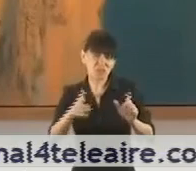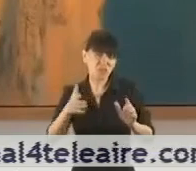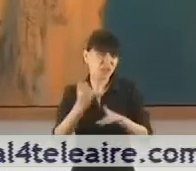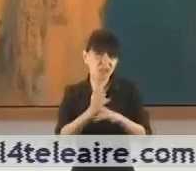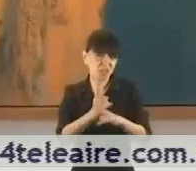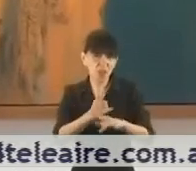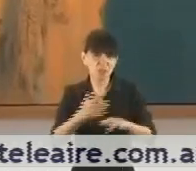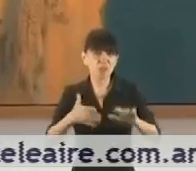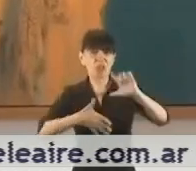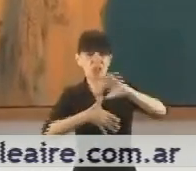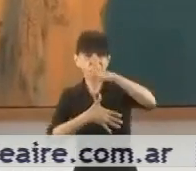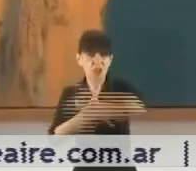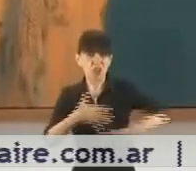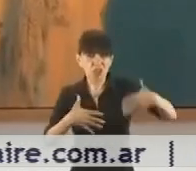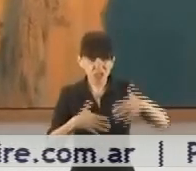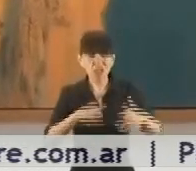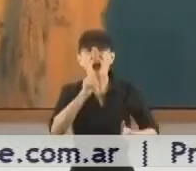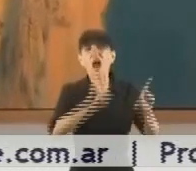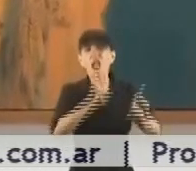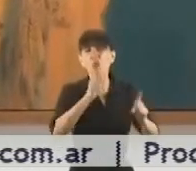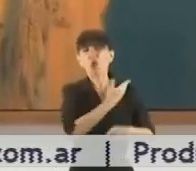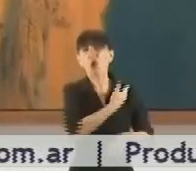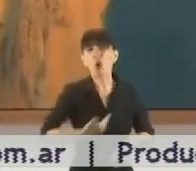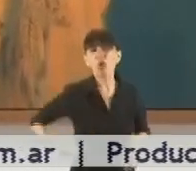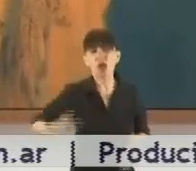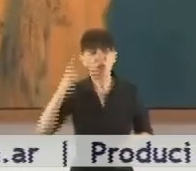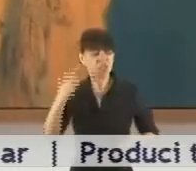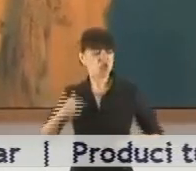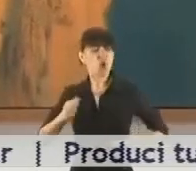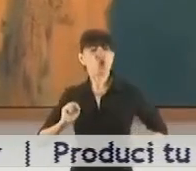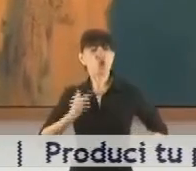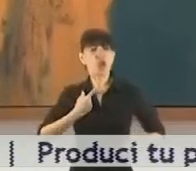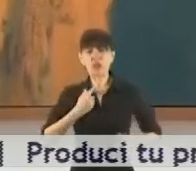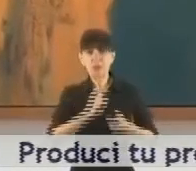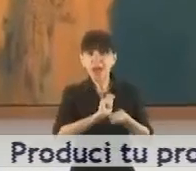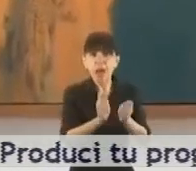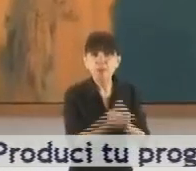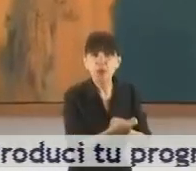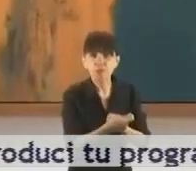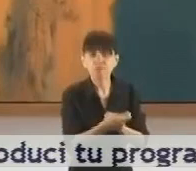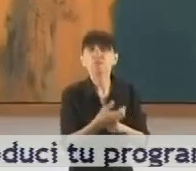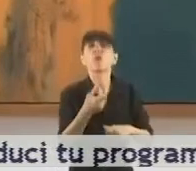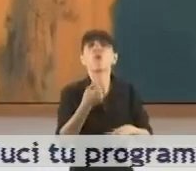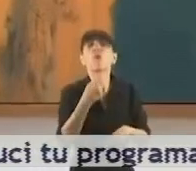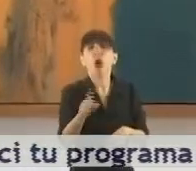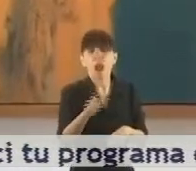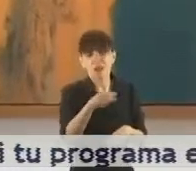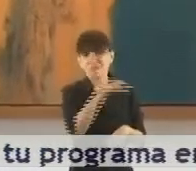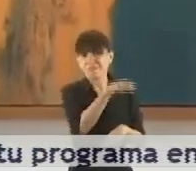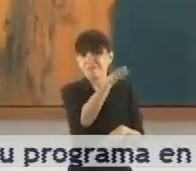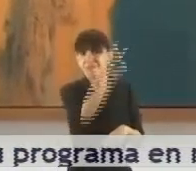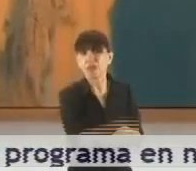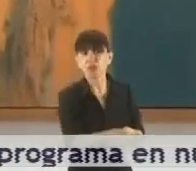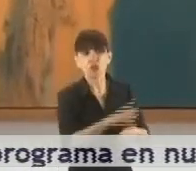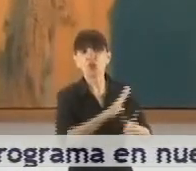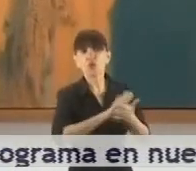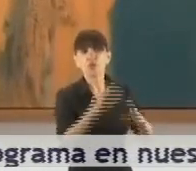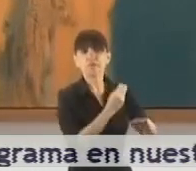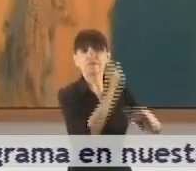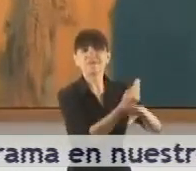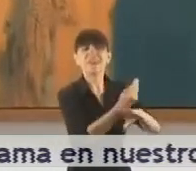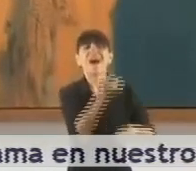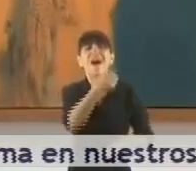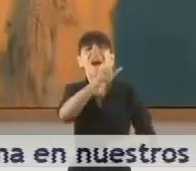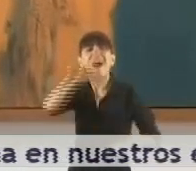se siente dueño de sus países. Eran los días de Salvador Allende. Y todos mirábamos a Salvador